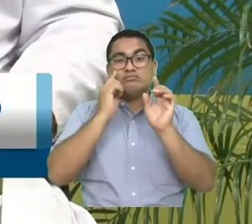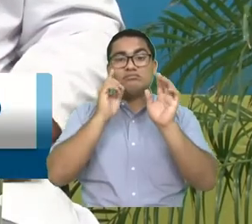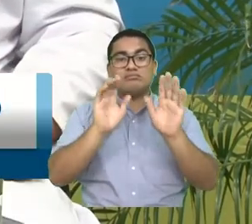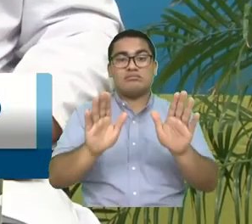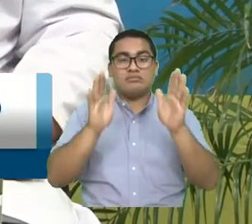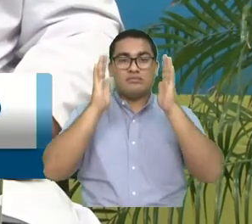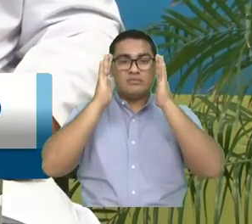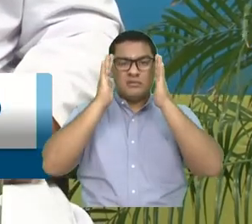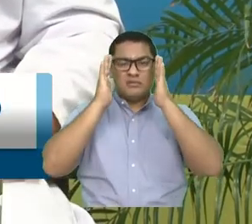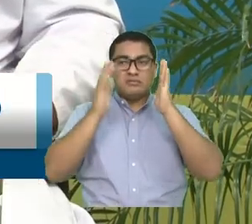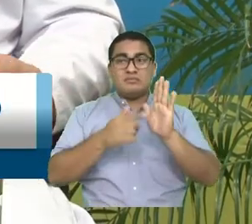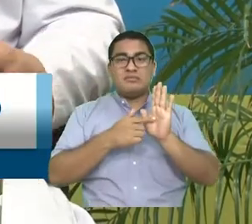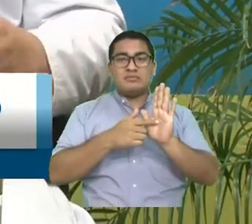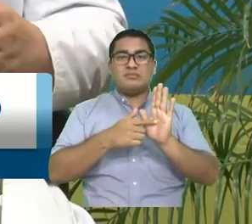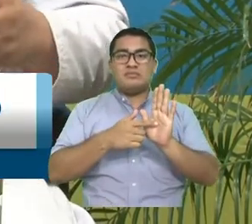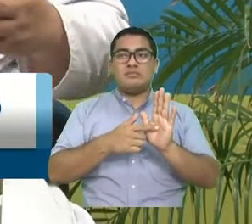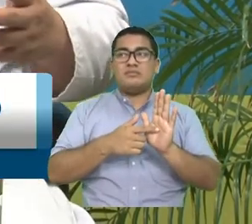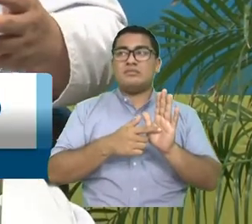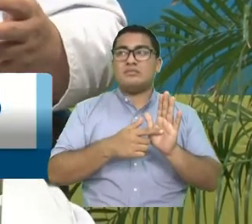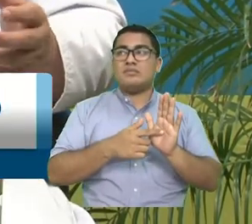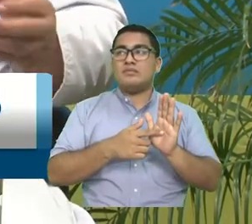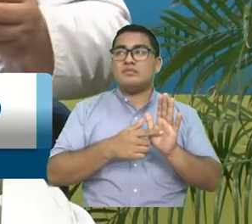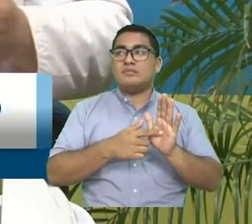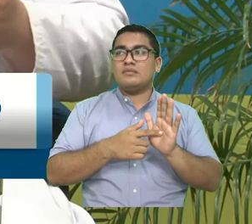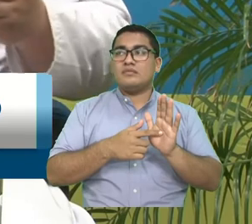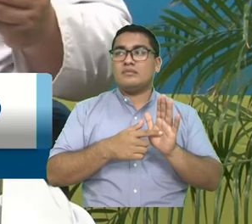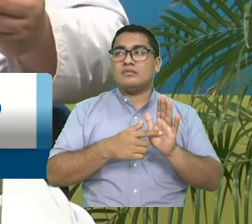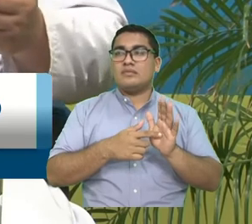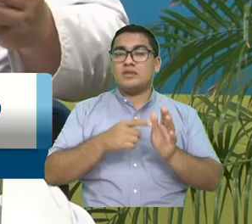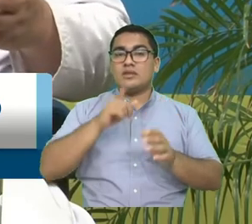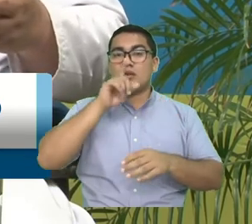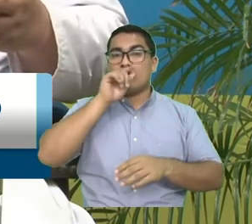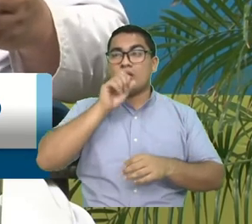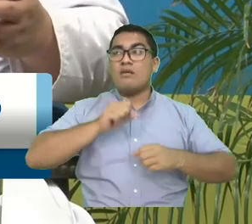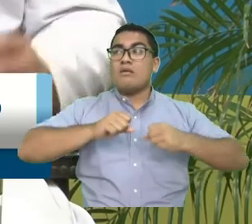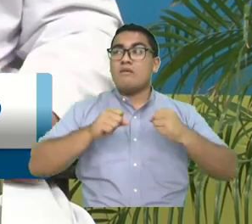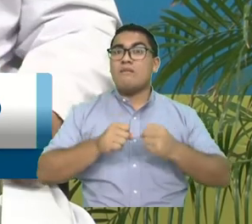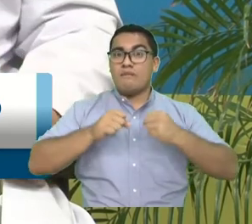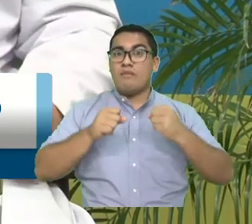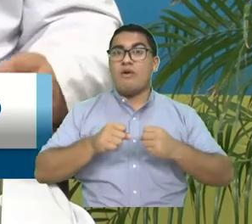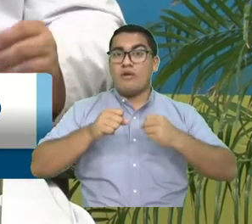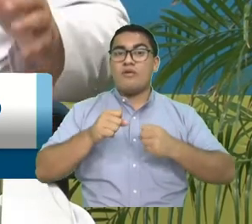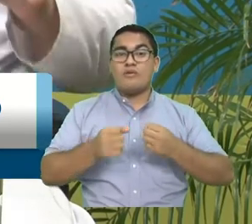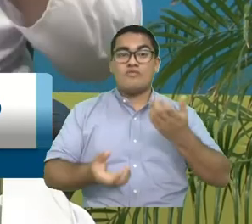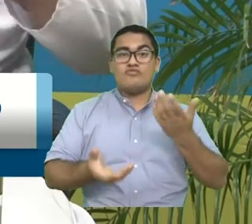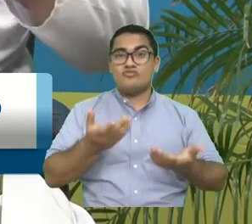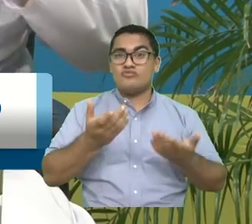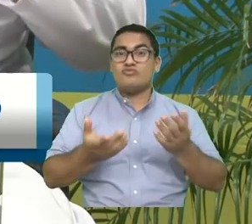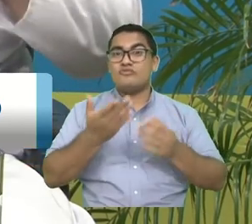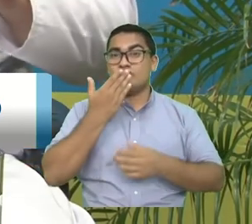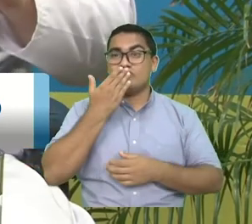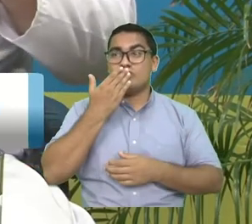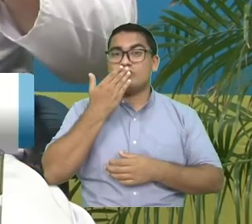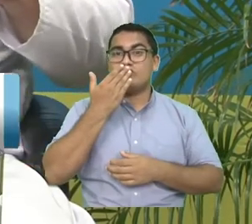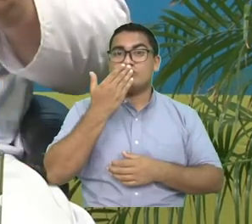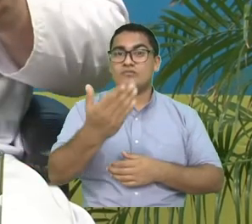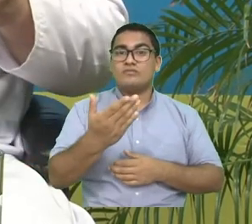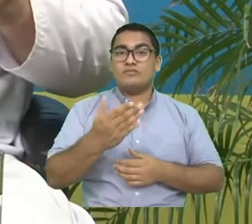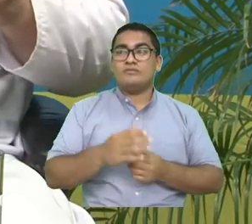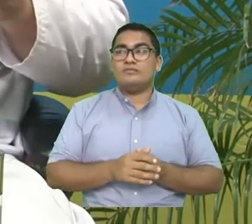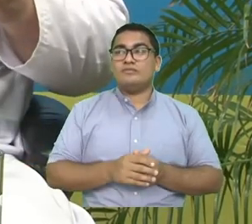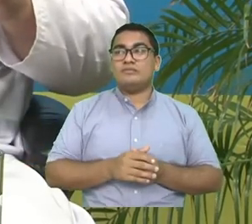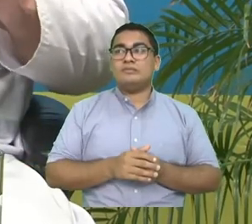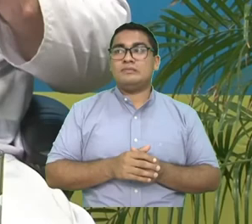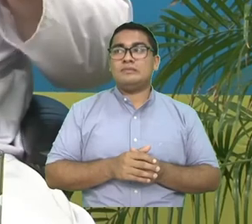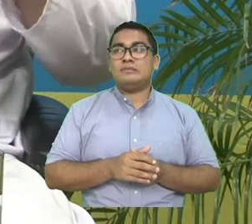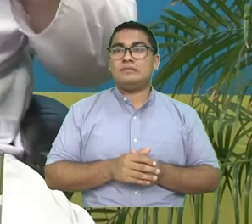ejemplo, lo que es el pollo cocido es muy bueno para la alimentación. Tratar de disminuir, a veces